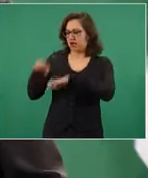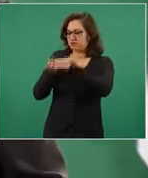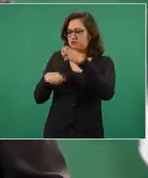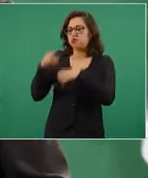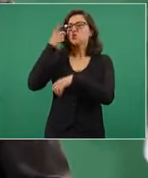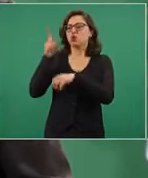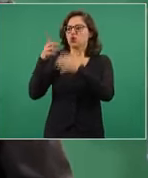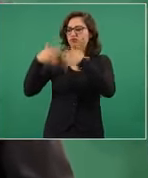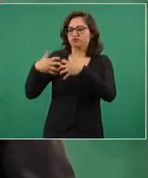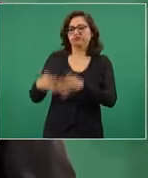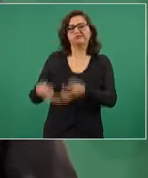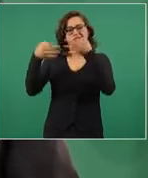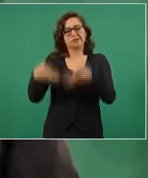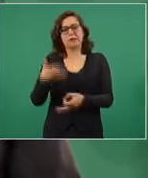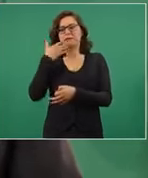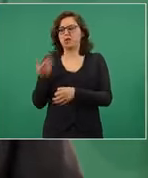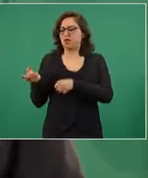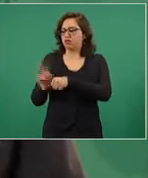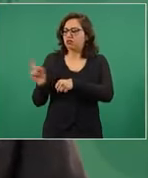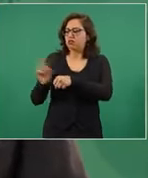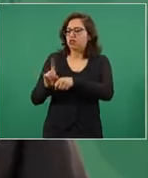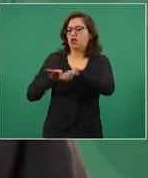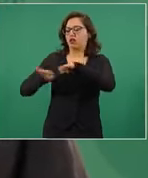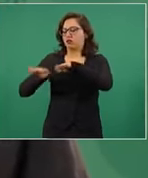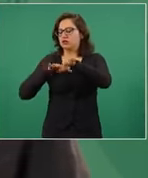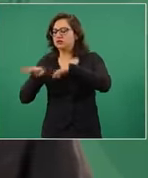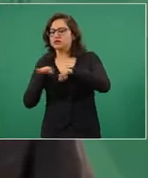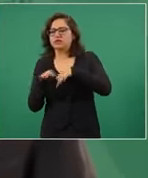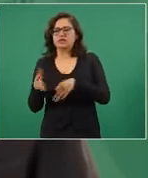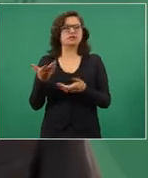padece porque tiene que